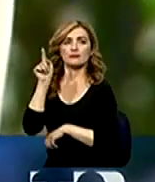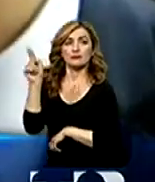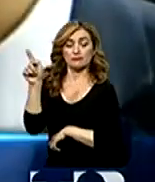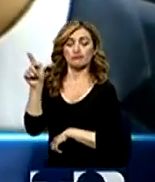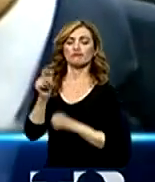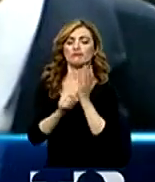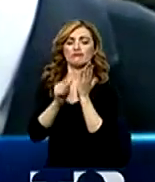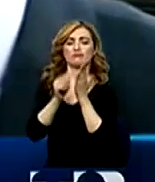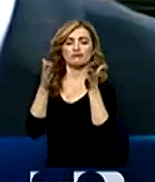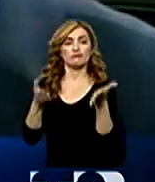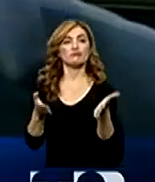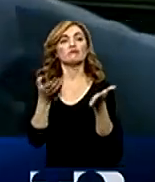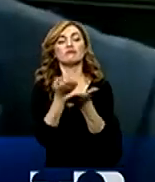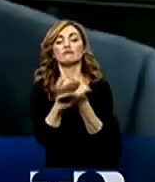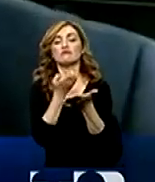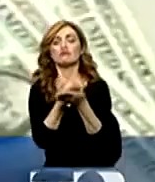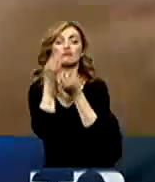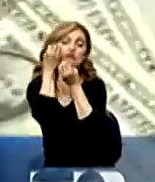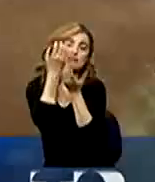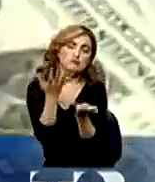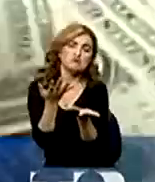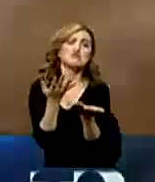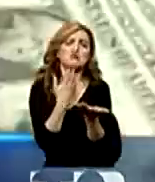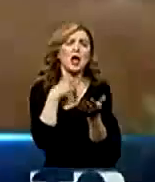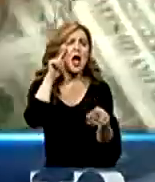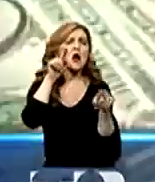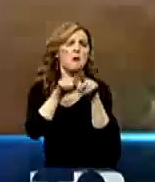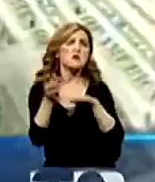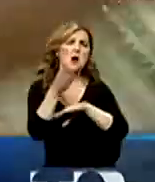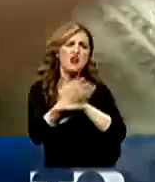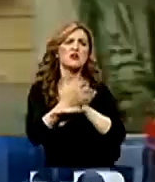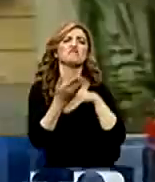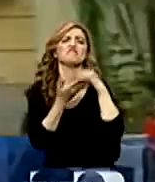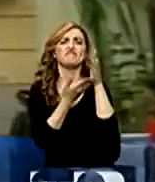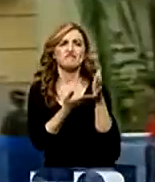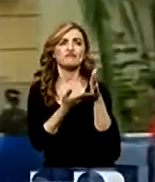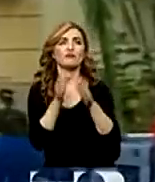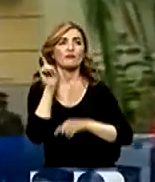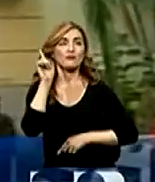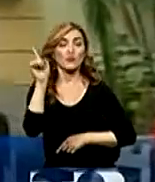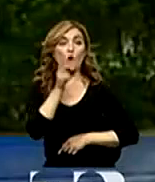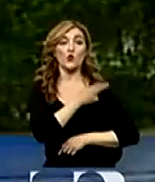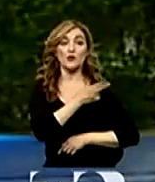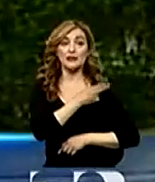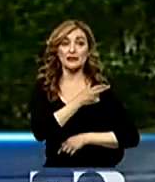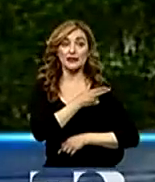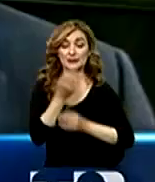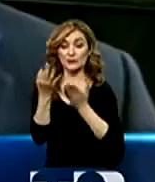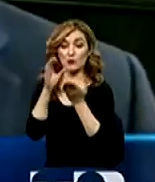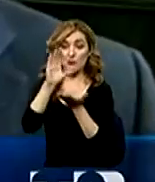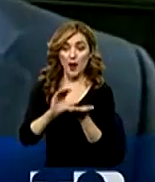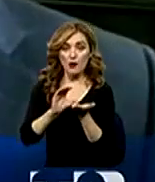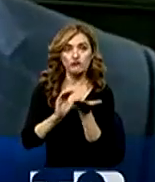titular de esta cartera de Estado adelantó que se concretarán los acuerdos previos, como por ejemplo el que se hizo con las universidades.